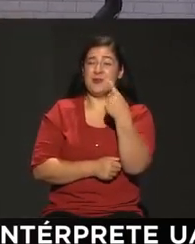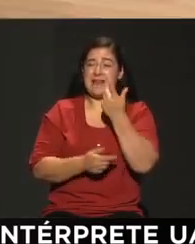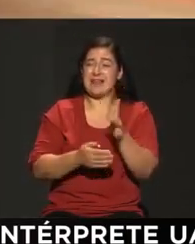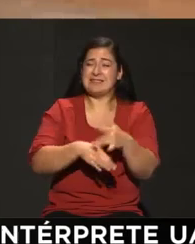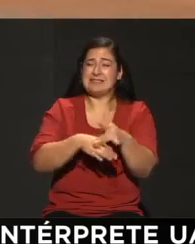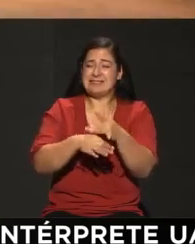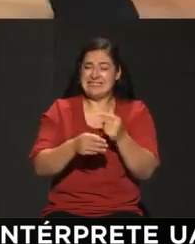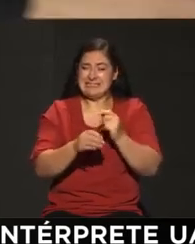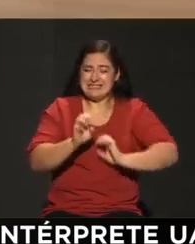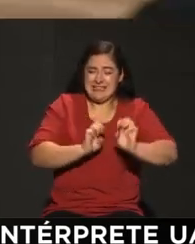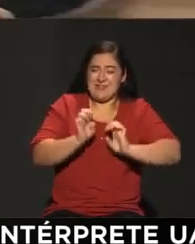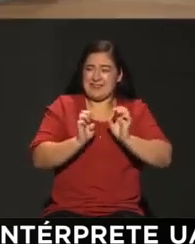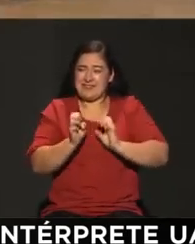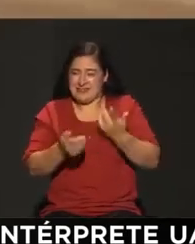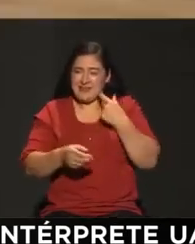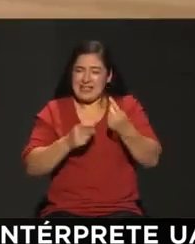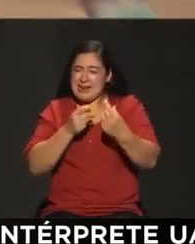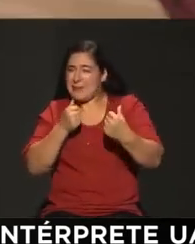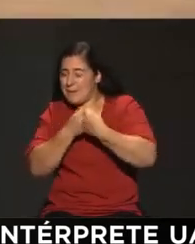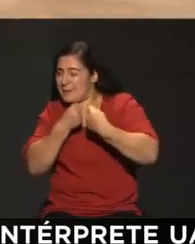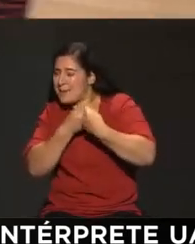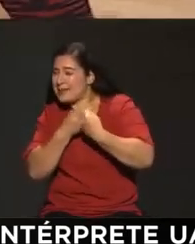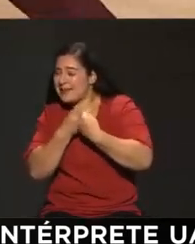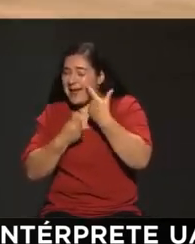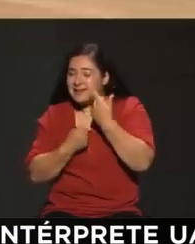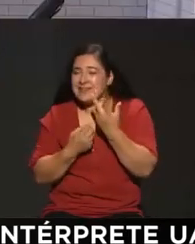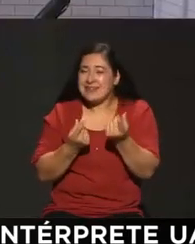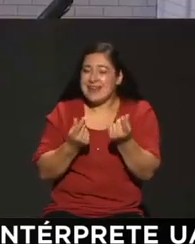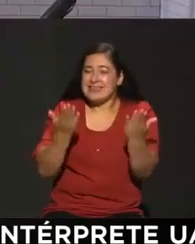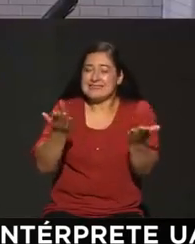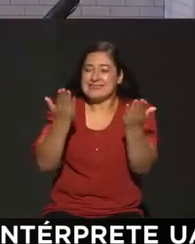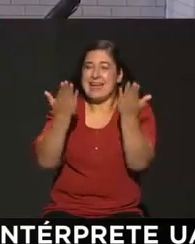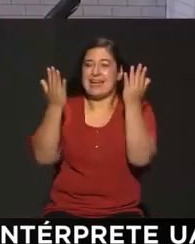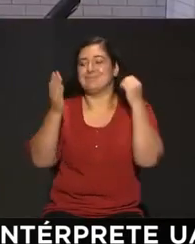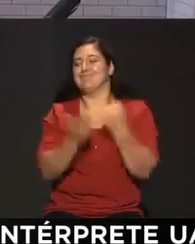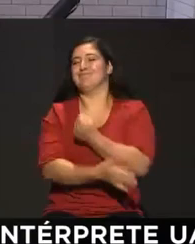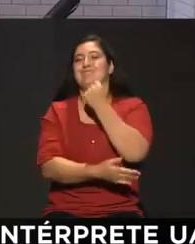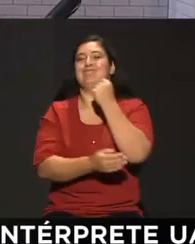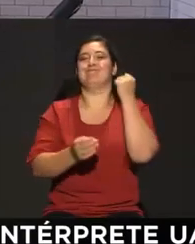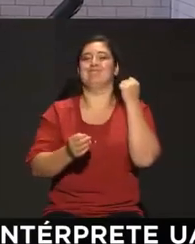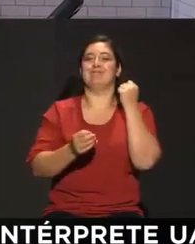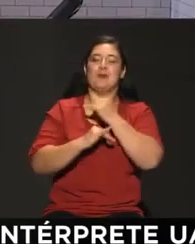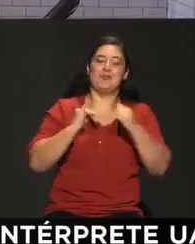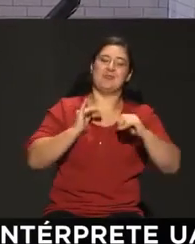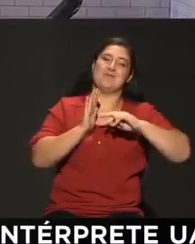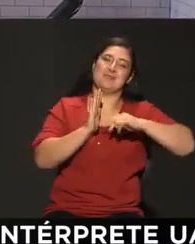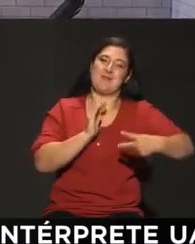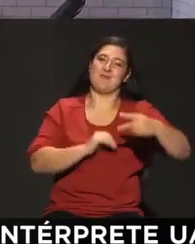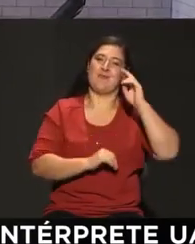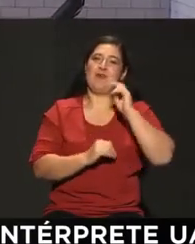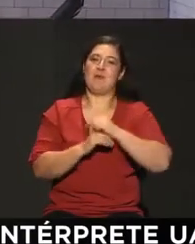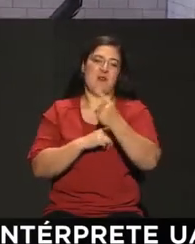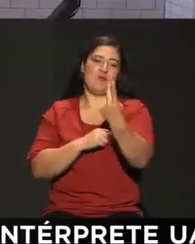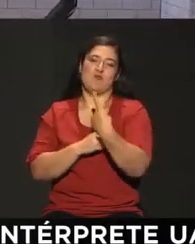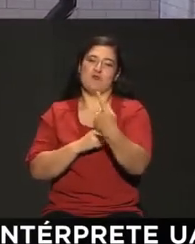salir de esos problemas. Tienes que empatarme. ¡Ánimo! ¡No te desanimes! ¡Ah! Bueno, y en el último segundo, otra vez